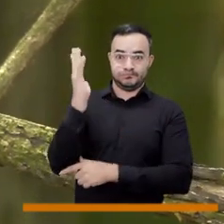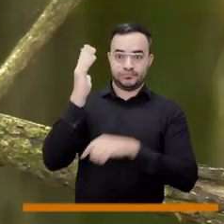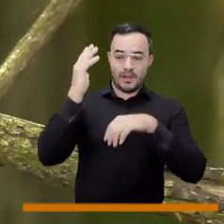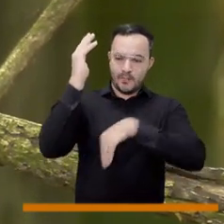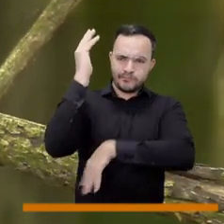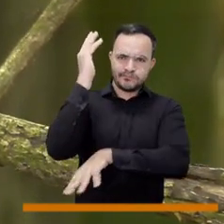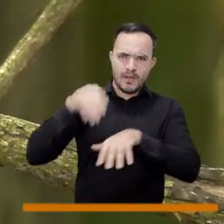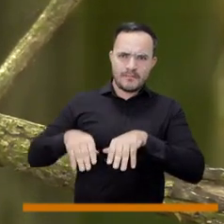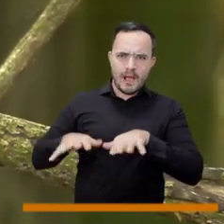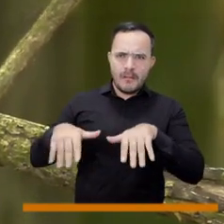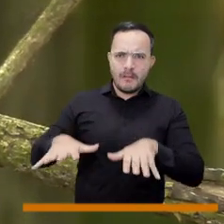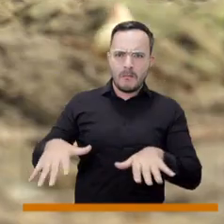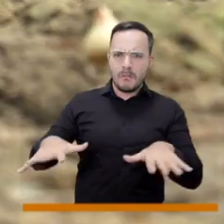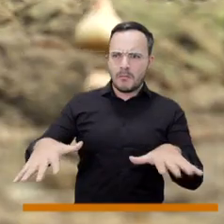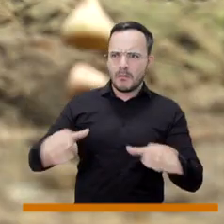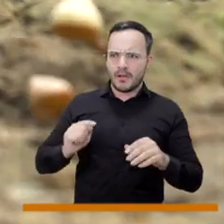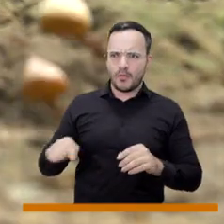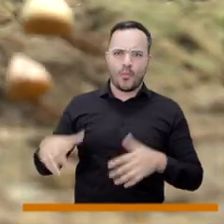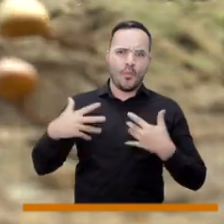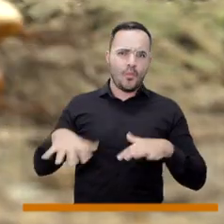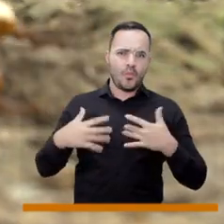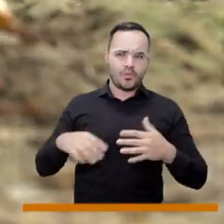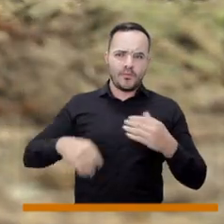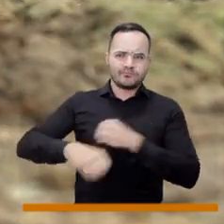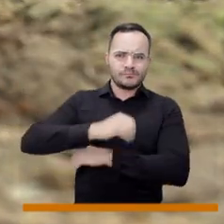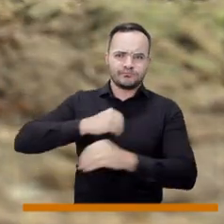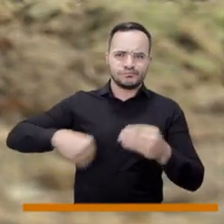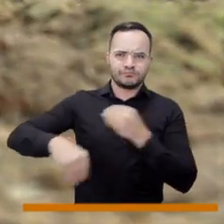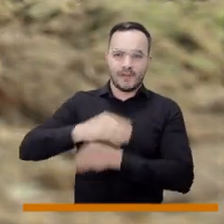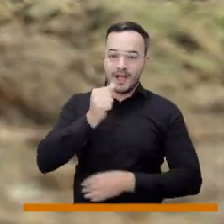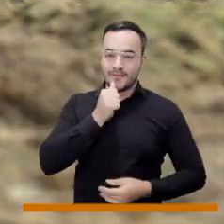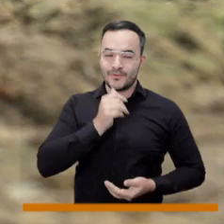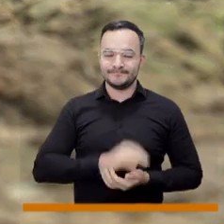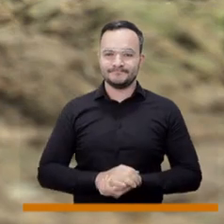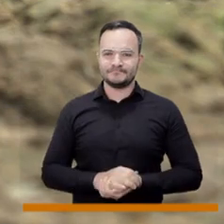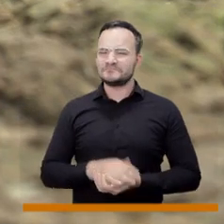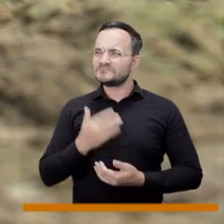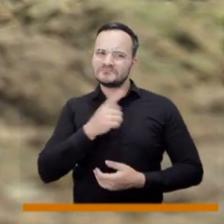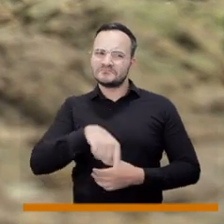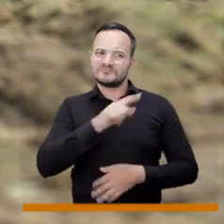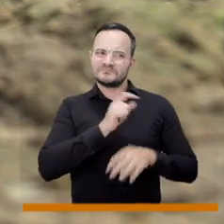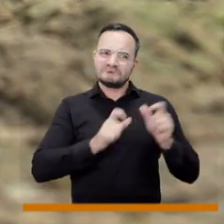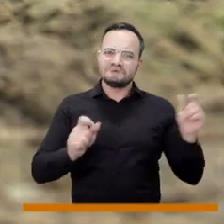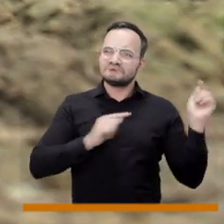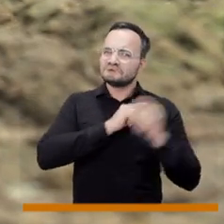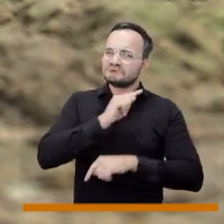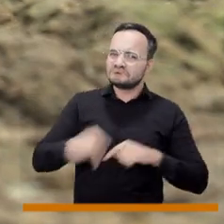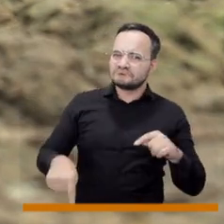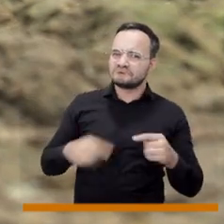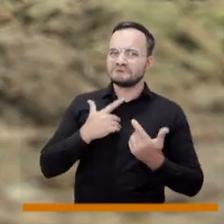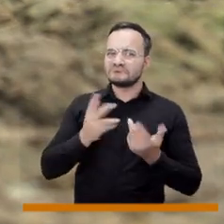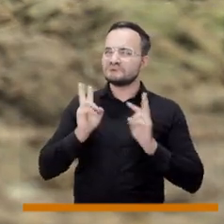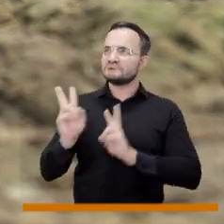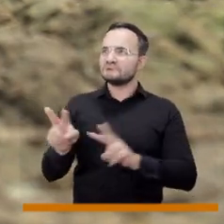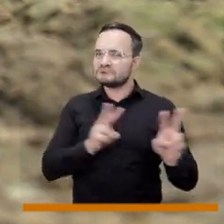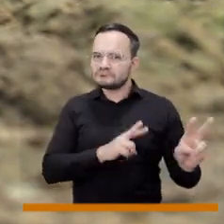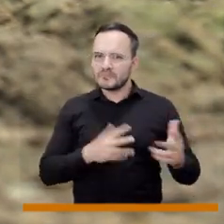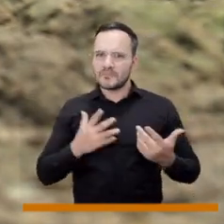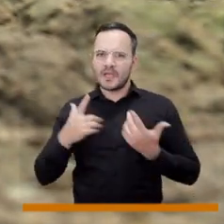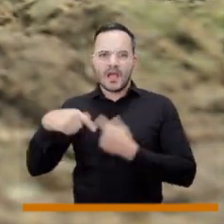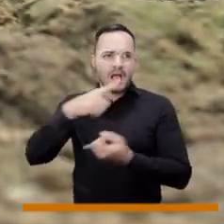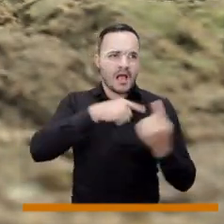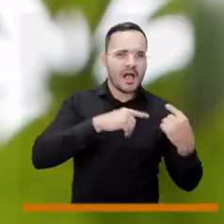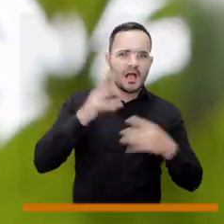raíces una gran laguna, un gran cuerpo de agua interno. ¿Y qué dice la gente, los extranjeros y también los de